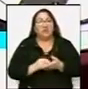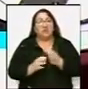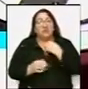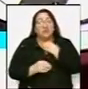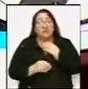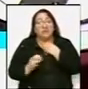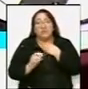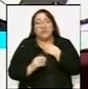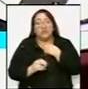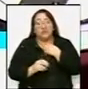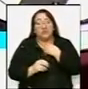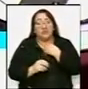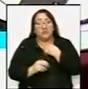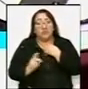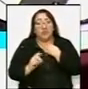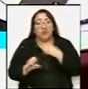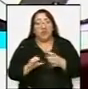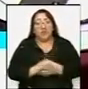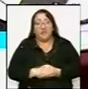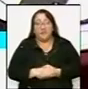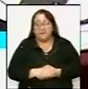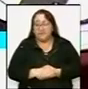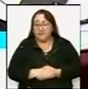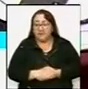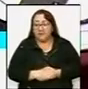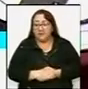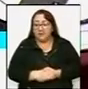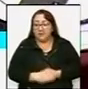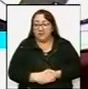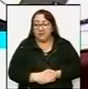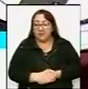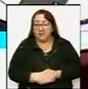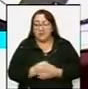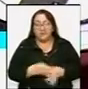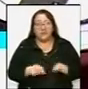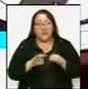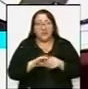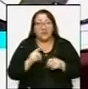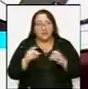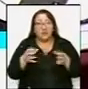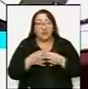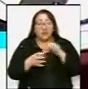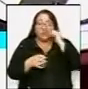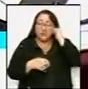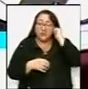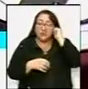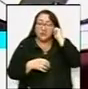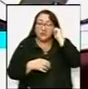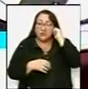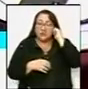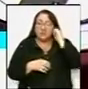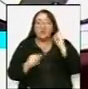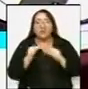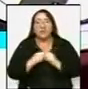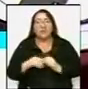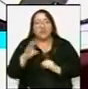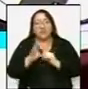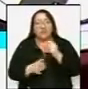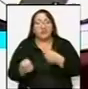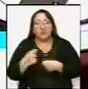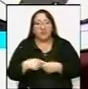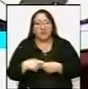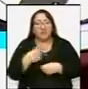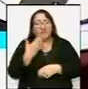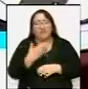lo actualiza. Lo que importa es que ese padrón tenga un número mínimo de afiliados. El